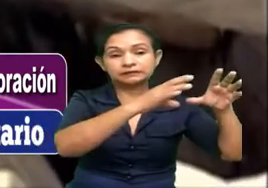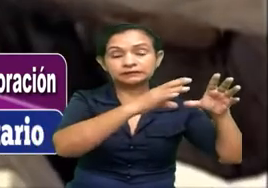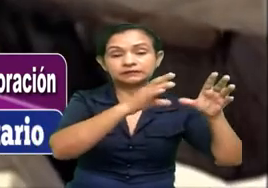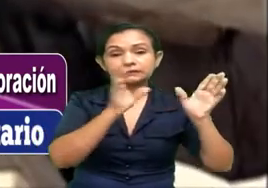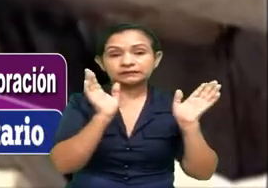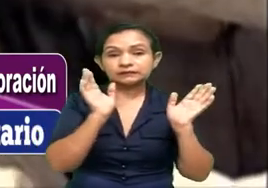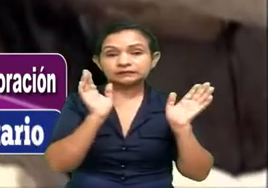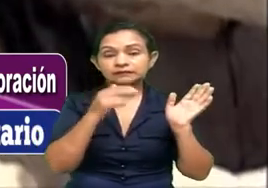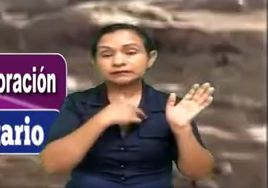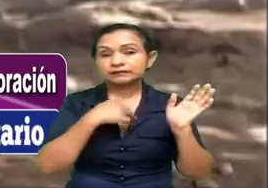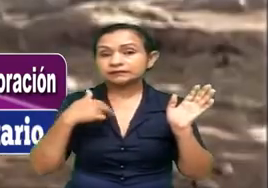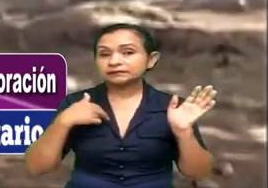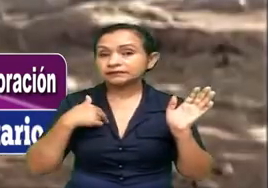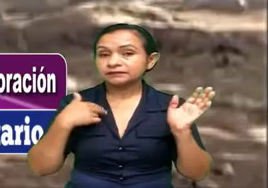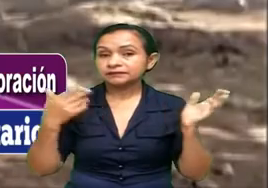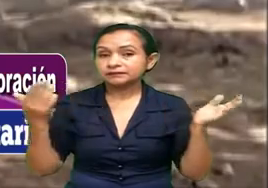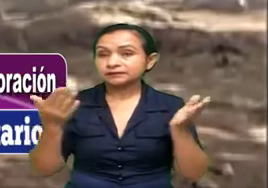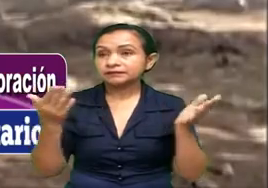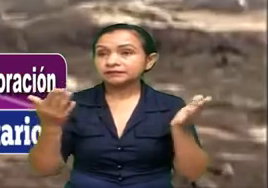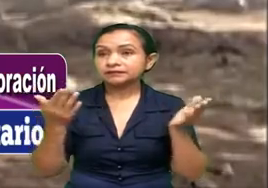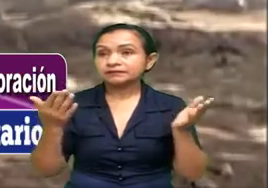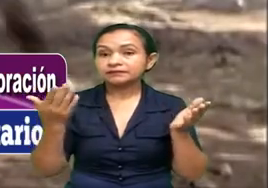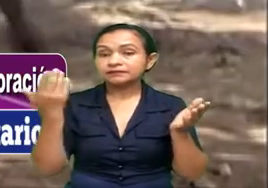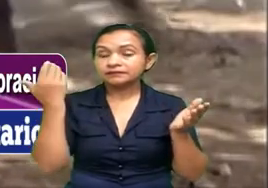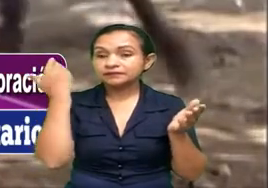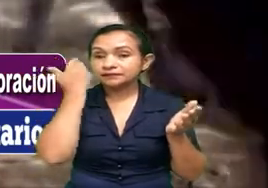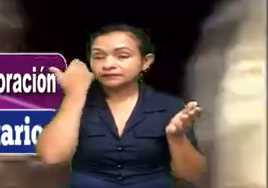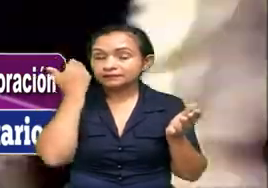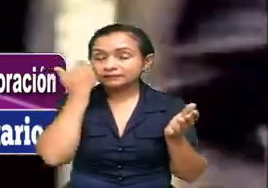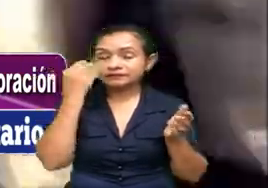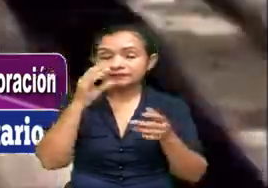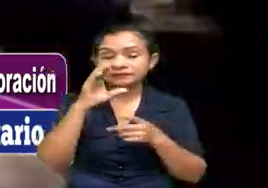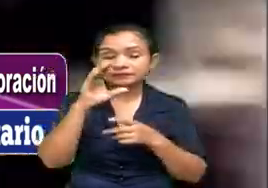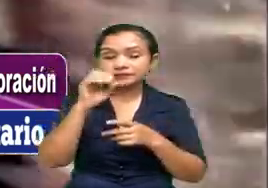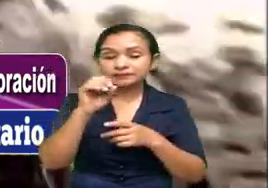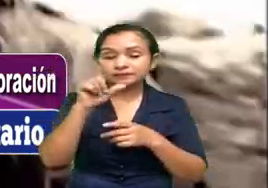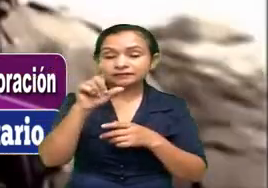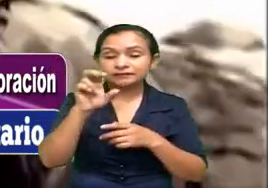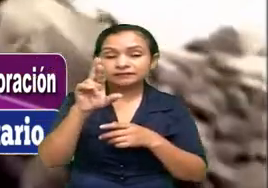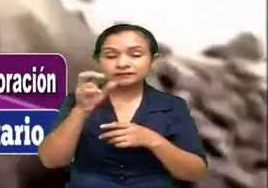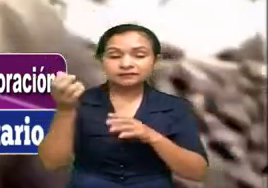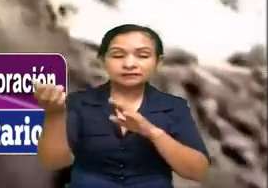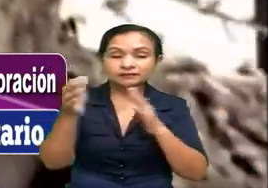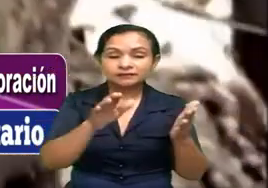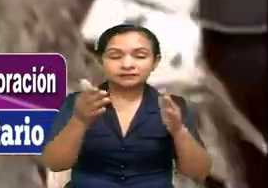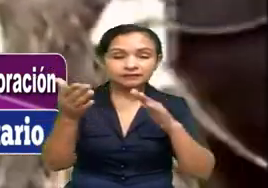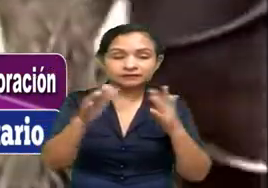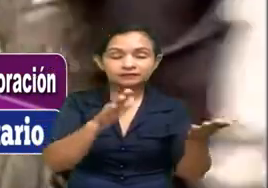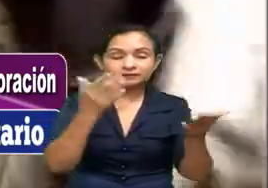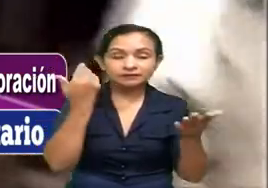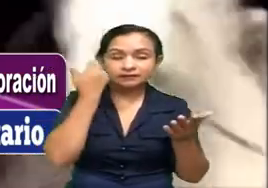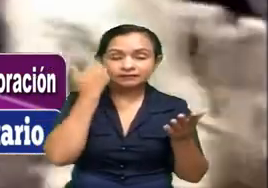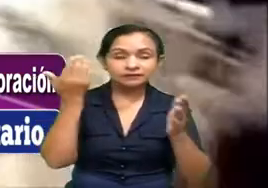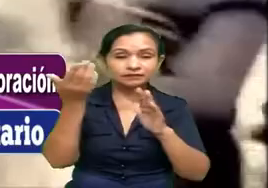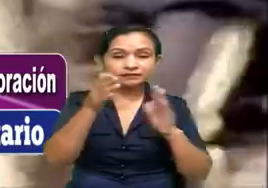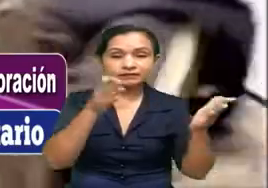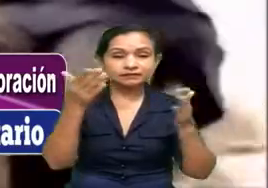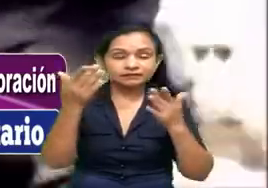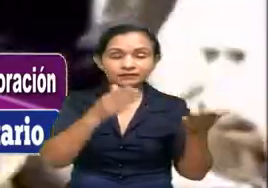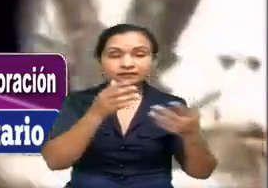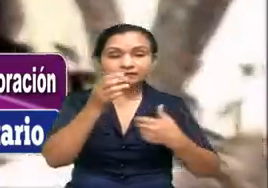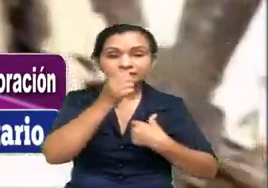cólera. La epidemia de cólera mató más soldados en la guerra nacional